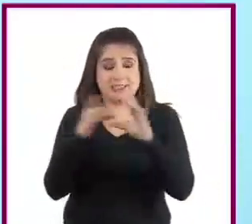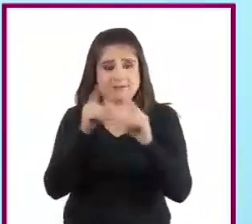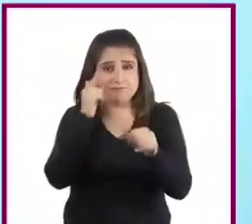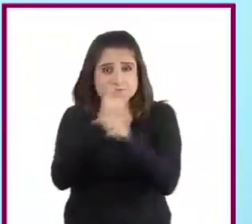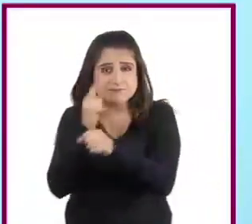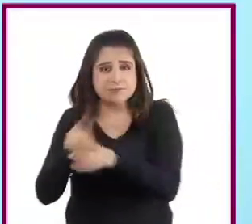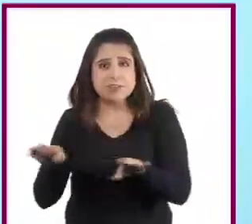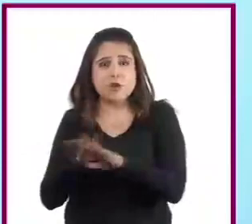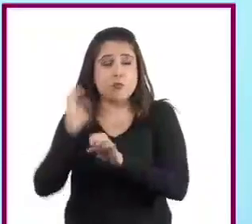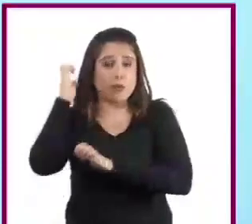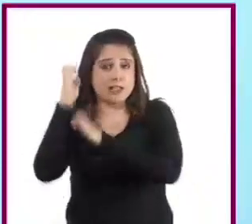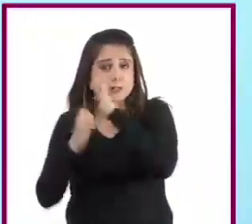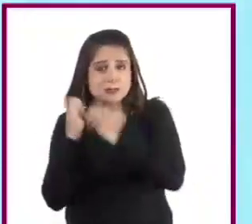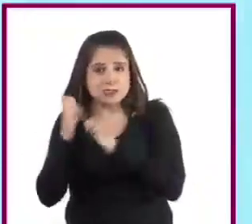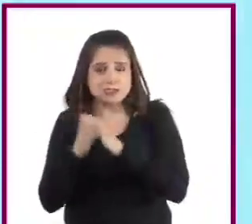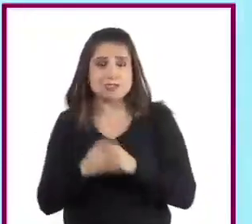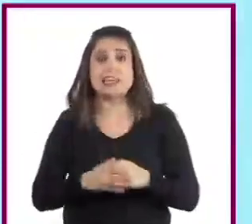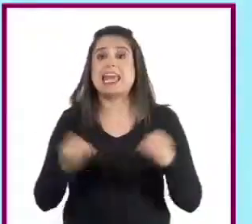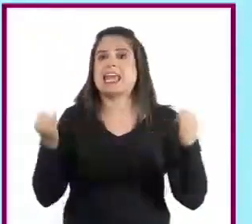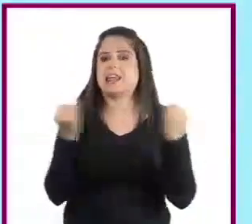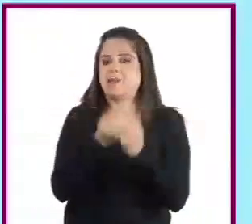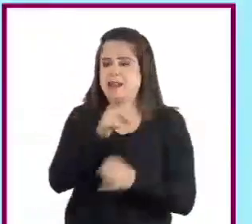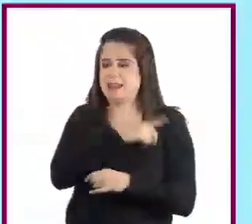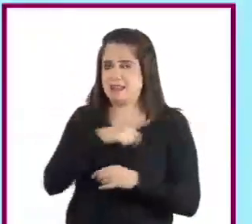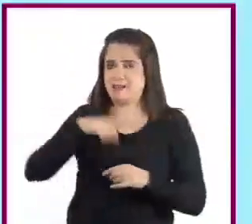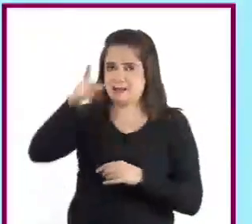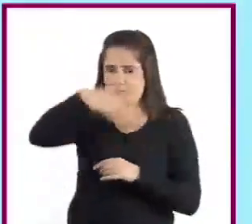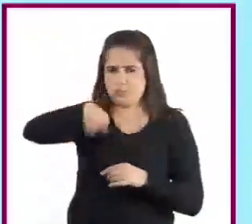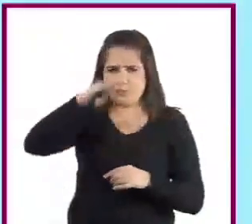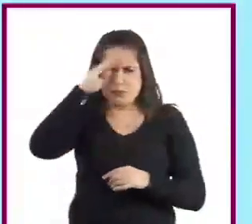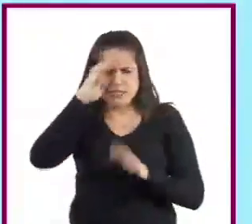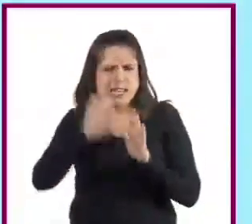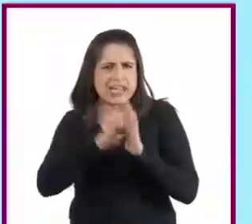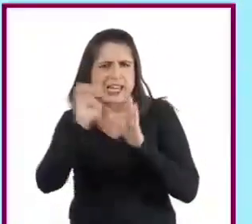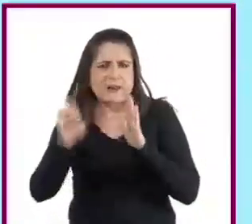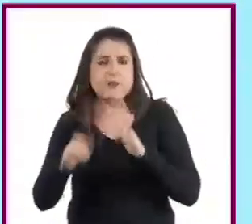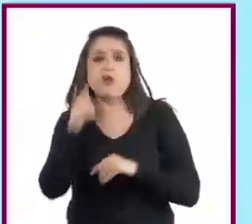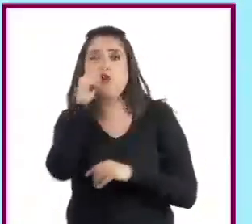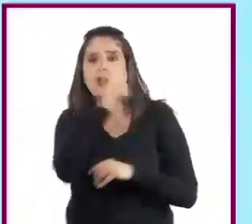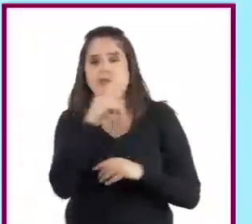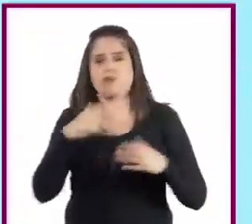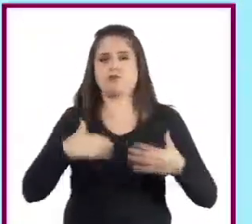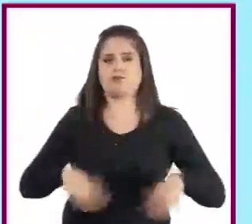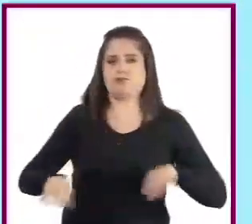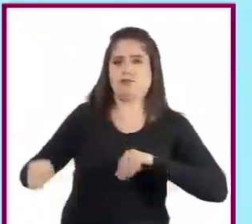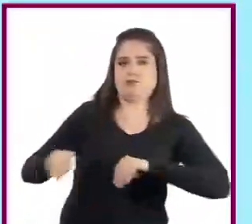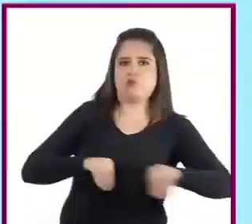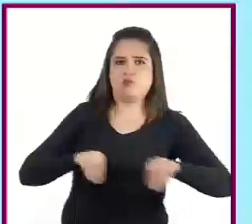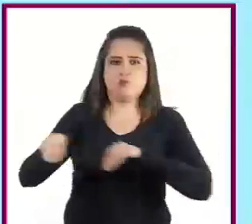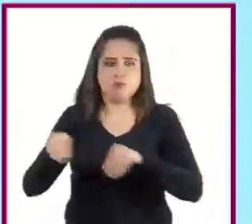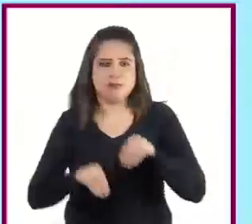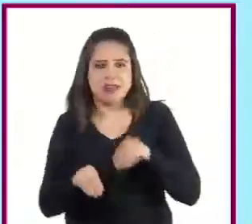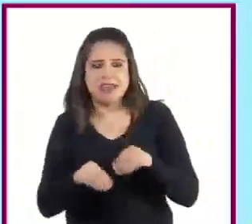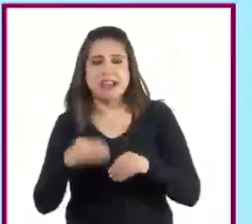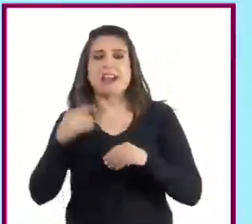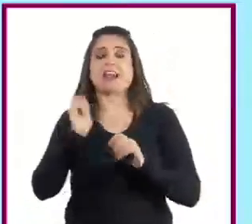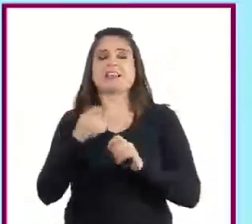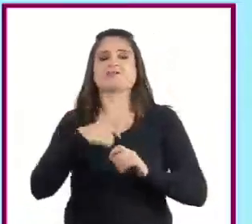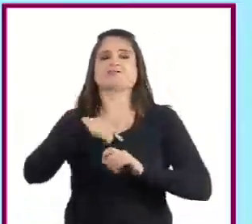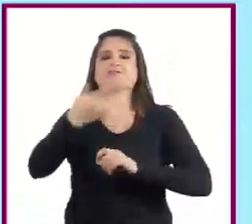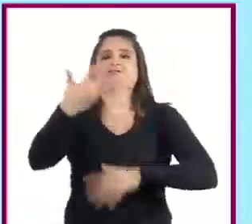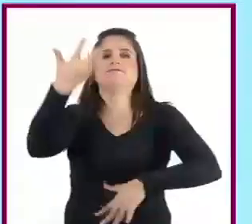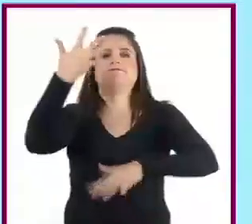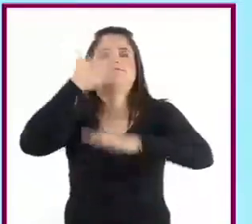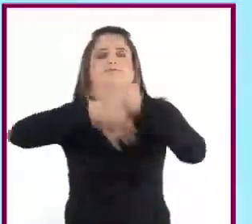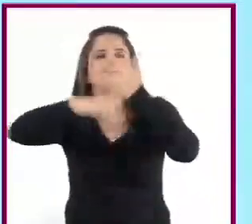cuenta para una exposición. También se debe considerar, por ejemplo, el lenguaje corporal, es decir, lo que se transmite o